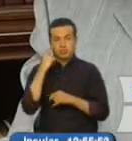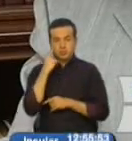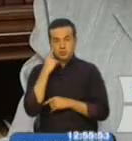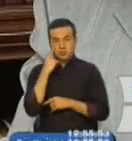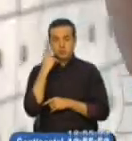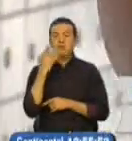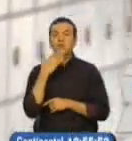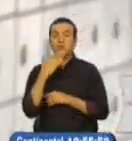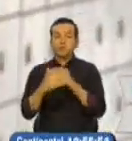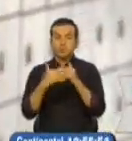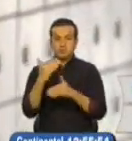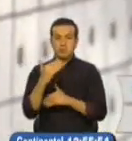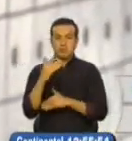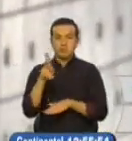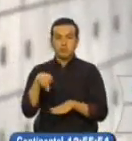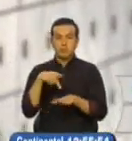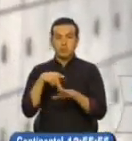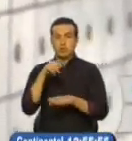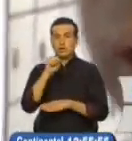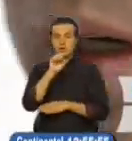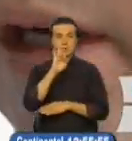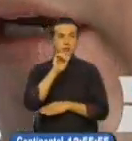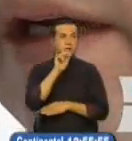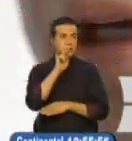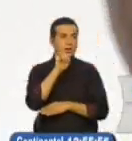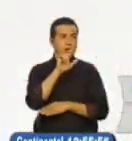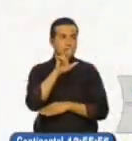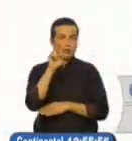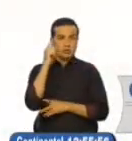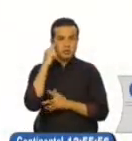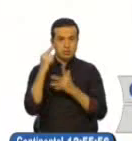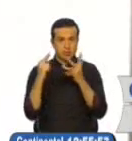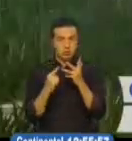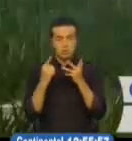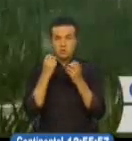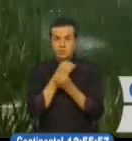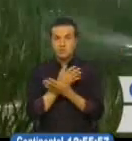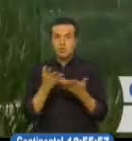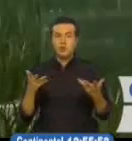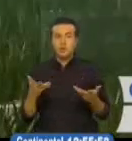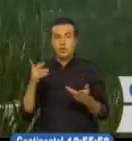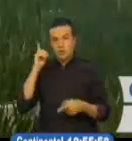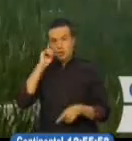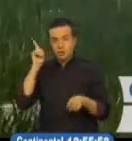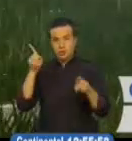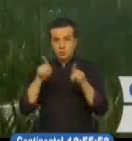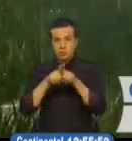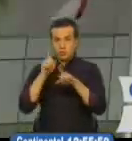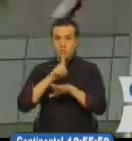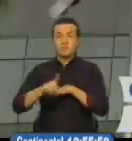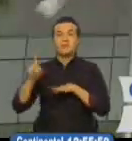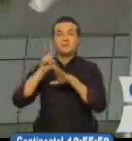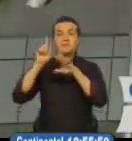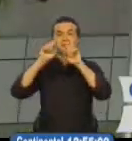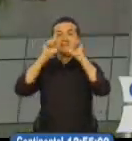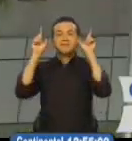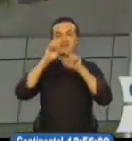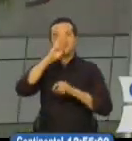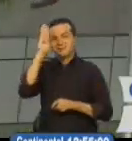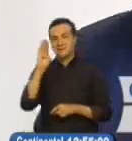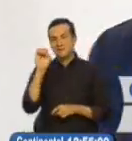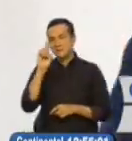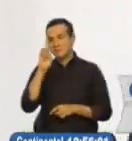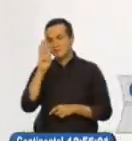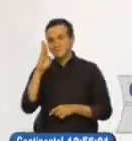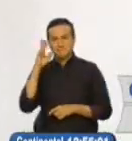el procedimiento. Para el también jurista Stalin Raza existe una seria imprecisión en la nota de prensa, pues el acuerdo alcanzado por los directivos de Odebrecht rige únicamente en